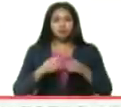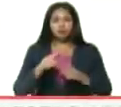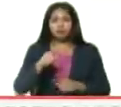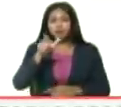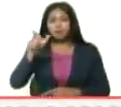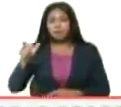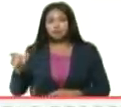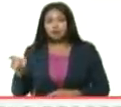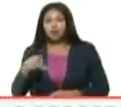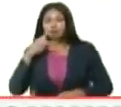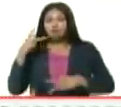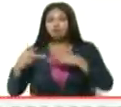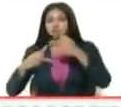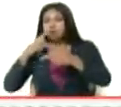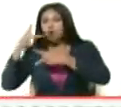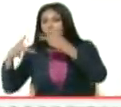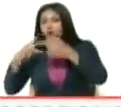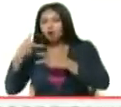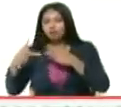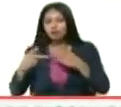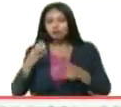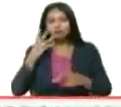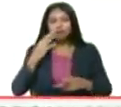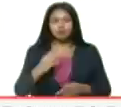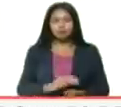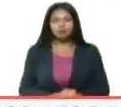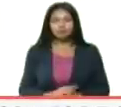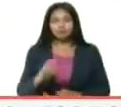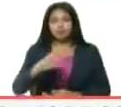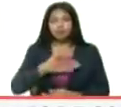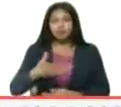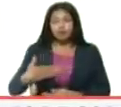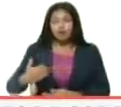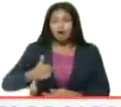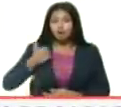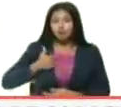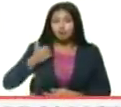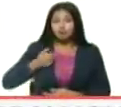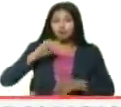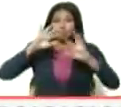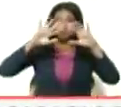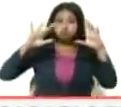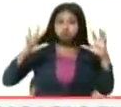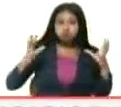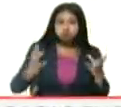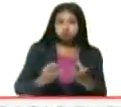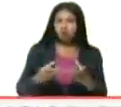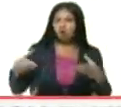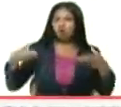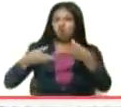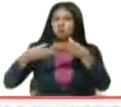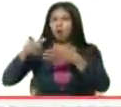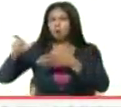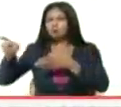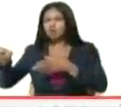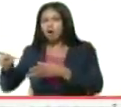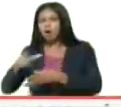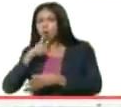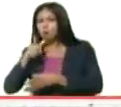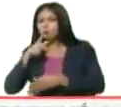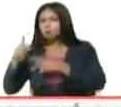a unos políticos quieren aprovechar de esta pandemia para